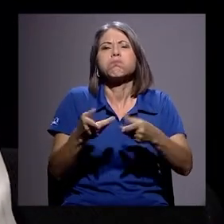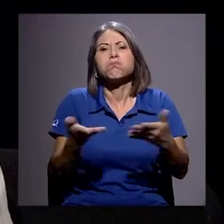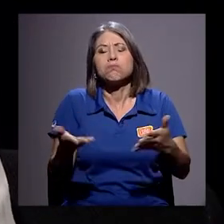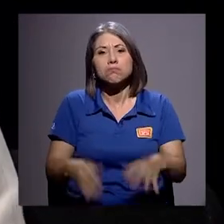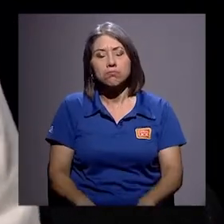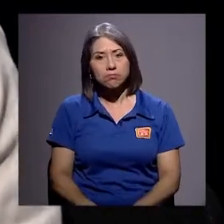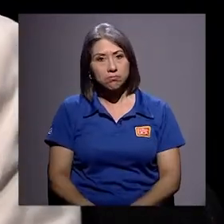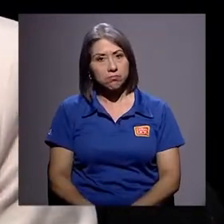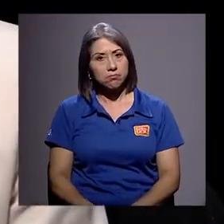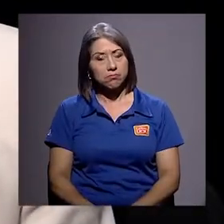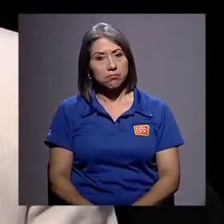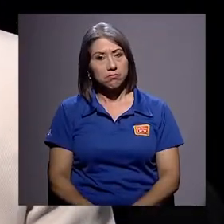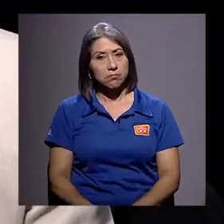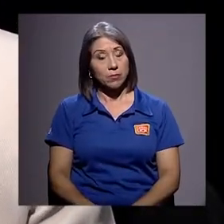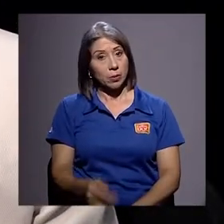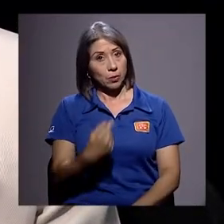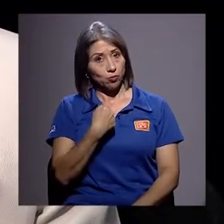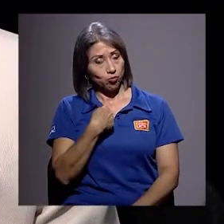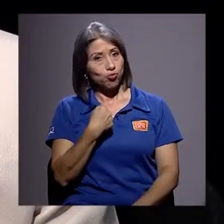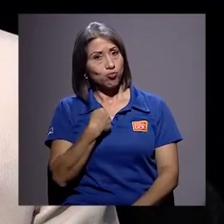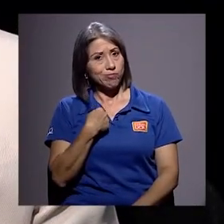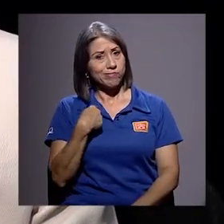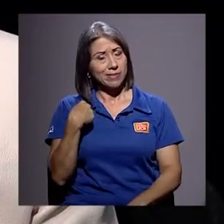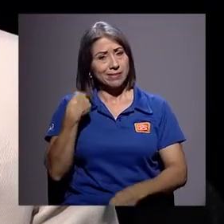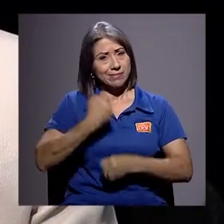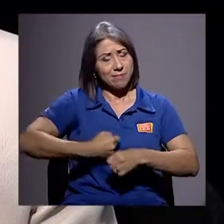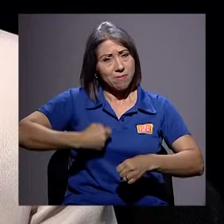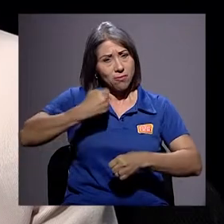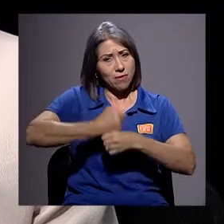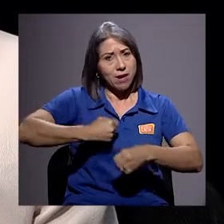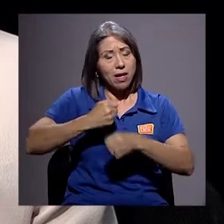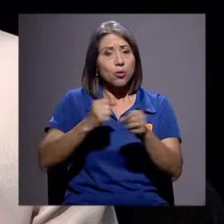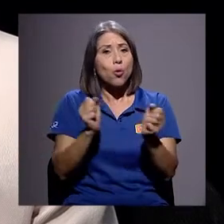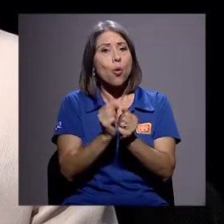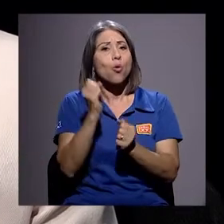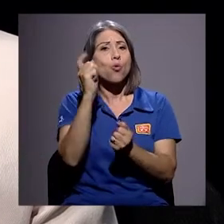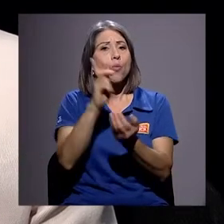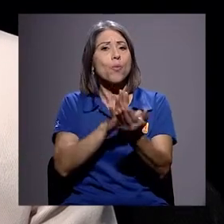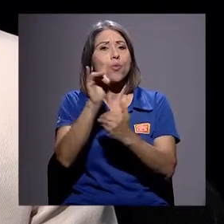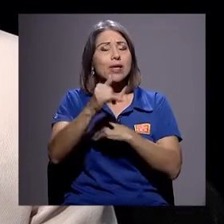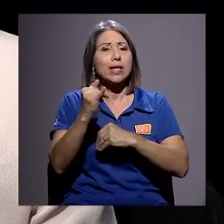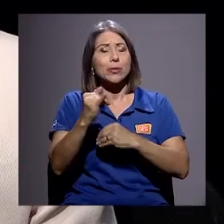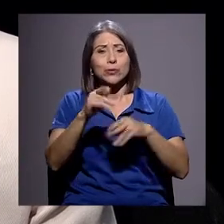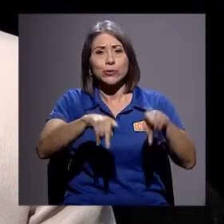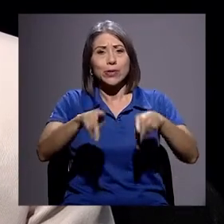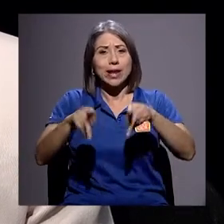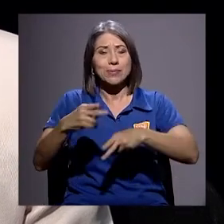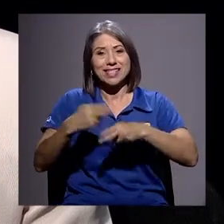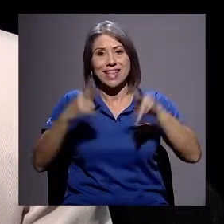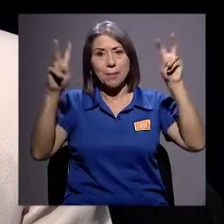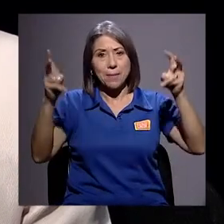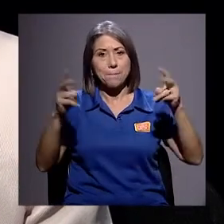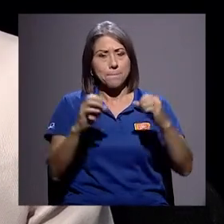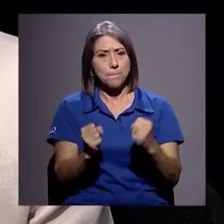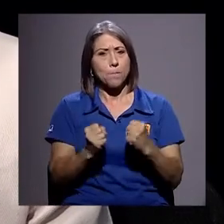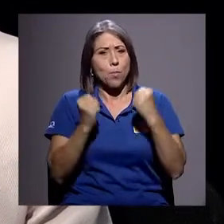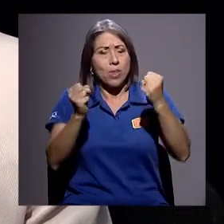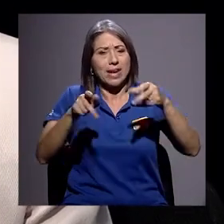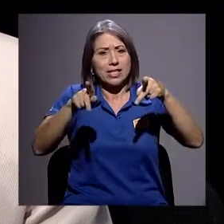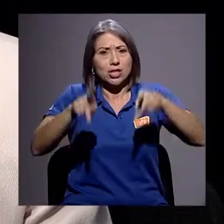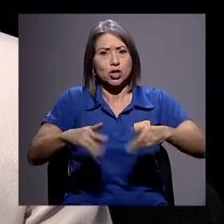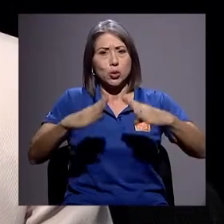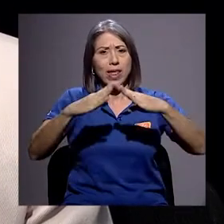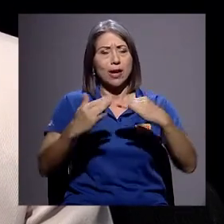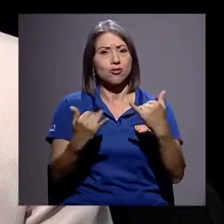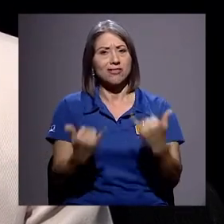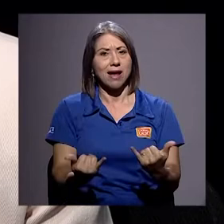pues yo pues he estado trabajando con una iniciativa ciudadana que se llama por el ciudadano ya cuestionando un poco